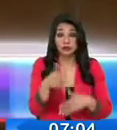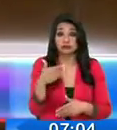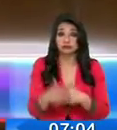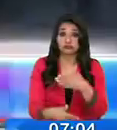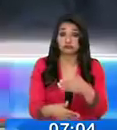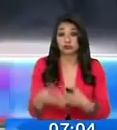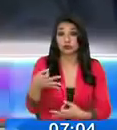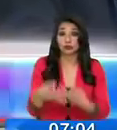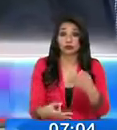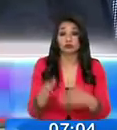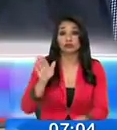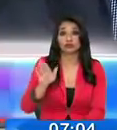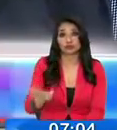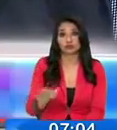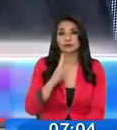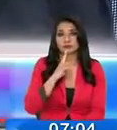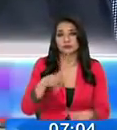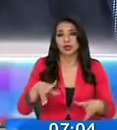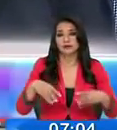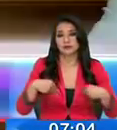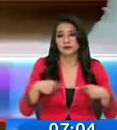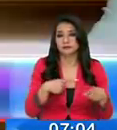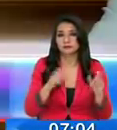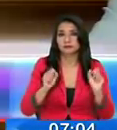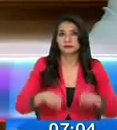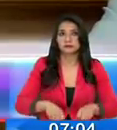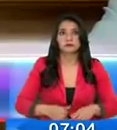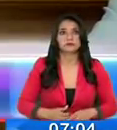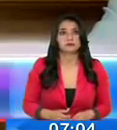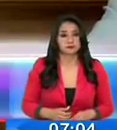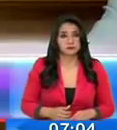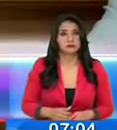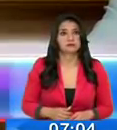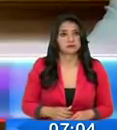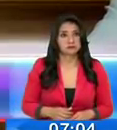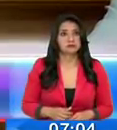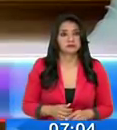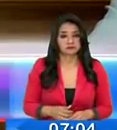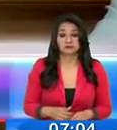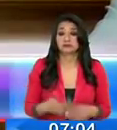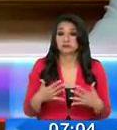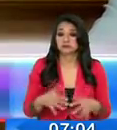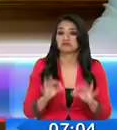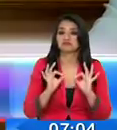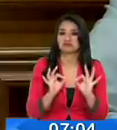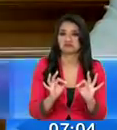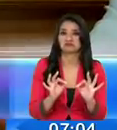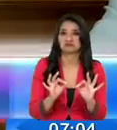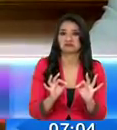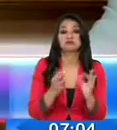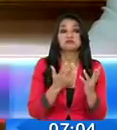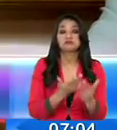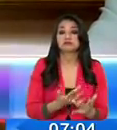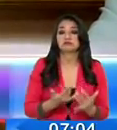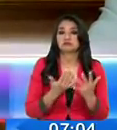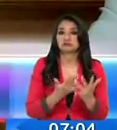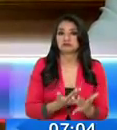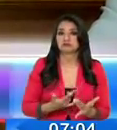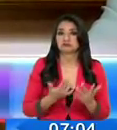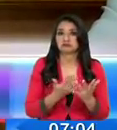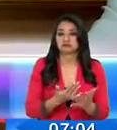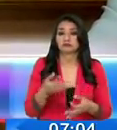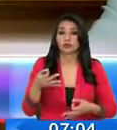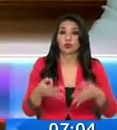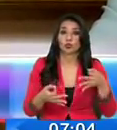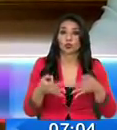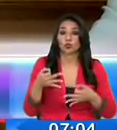audiencia de la misma, puedan aceptar la recusación. Y esto, sin lugar a dudas, abre un espacio de espera para ver si el